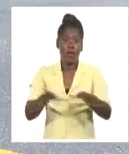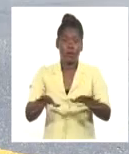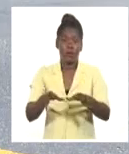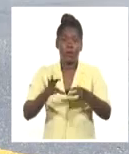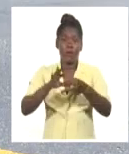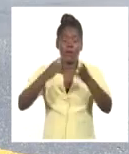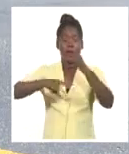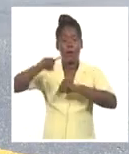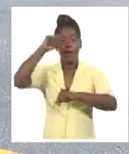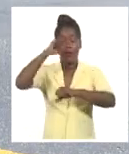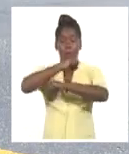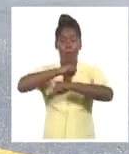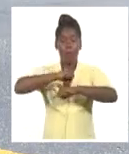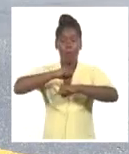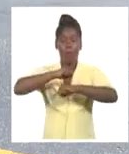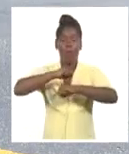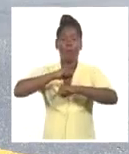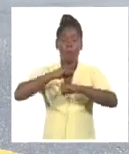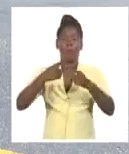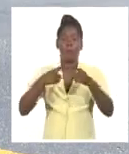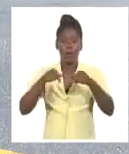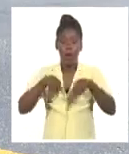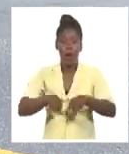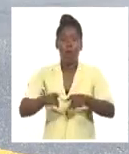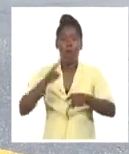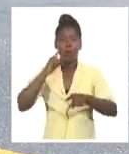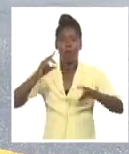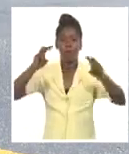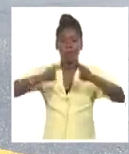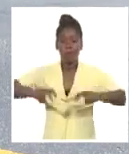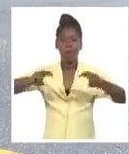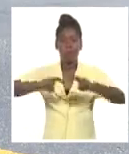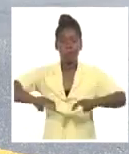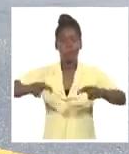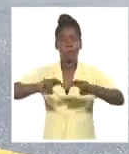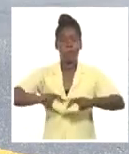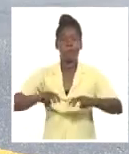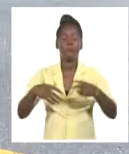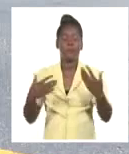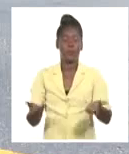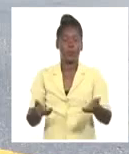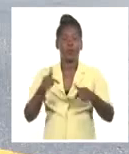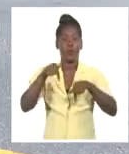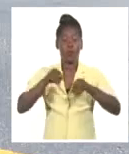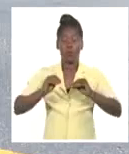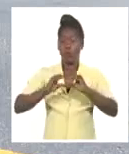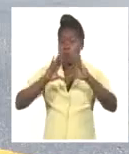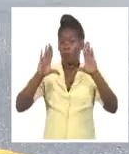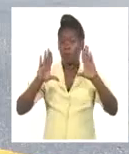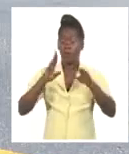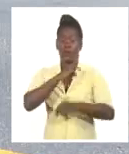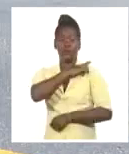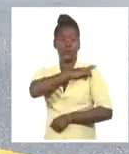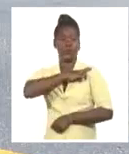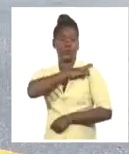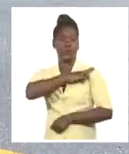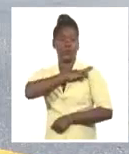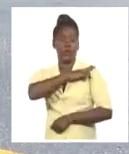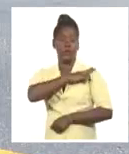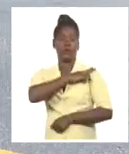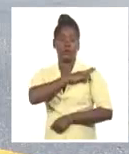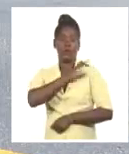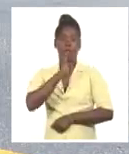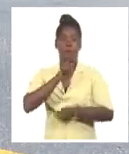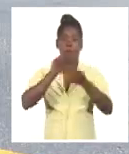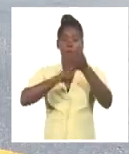momento se investigan las causas. También estaba presente en horas de la mañana el funcionario del Comité Central